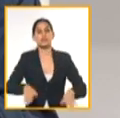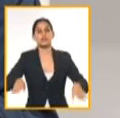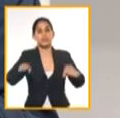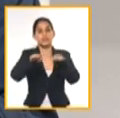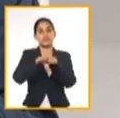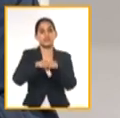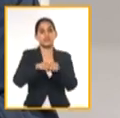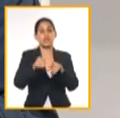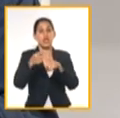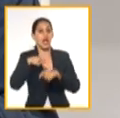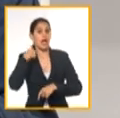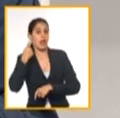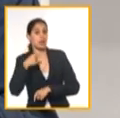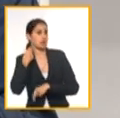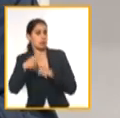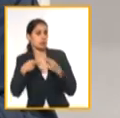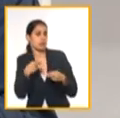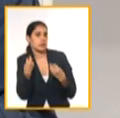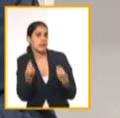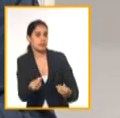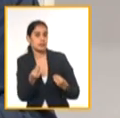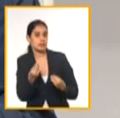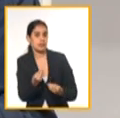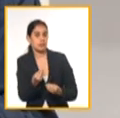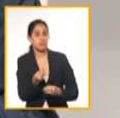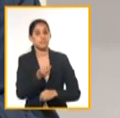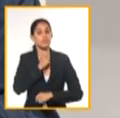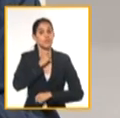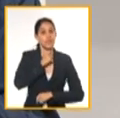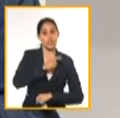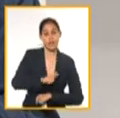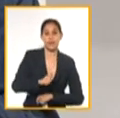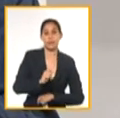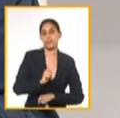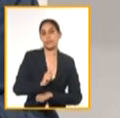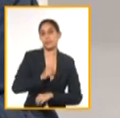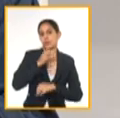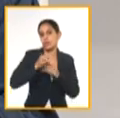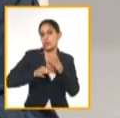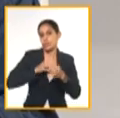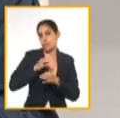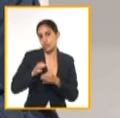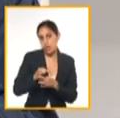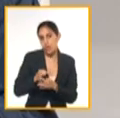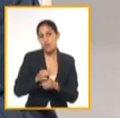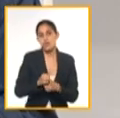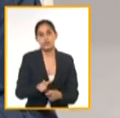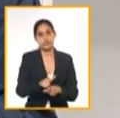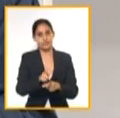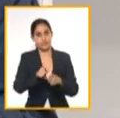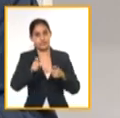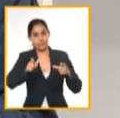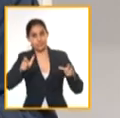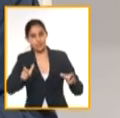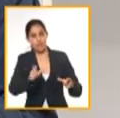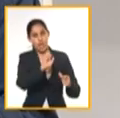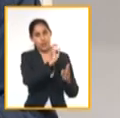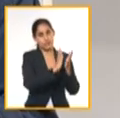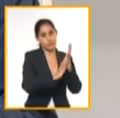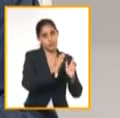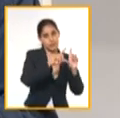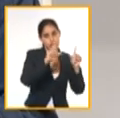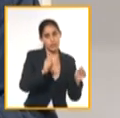Ahora nosotros normalmente operamos con un volumen grande de generadores en el occidente, por la incorporación de las